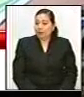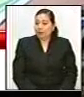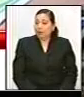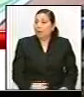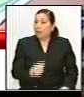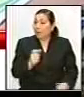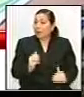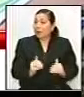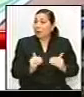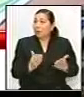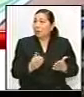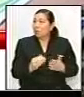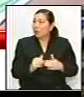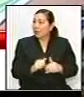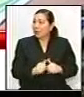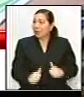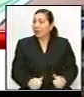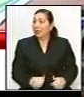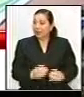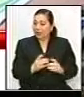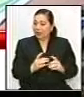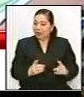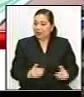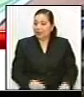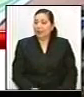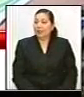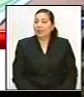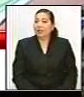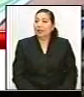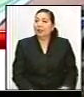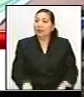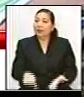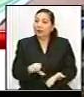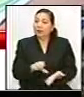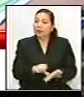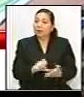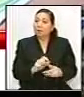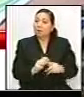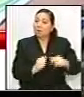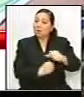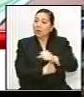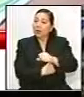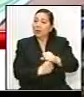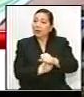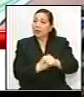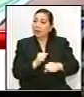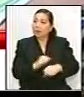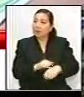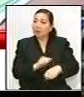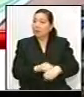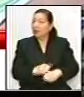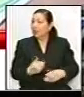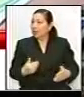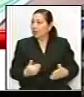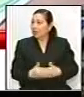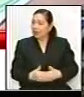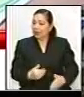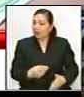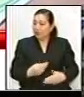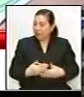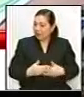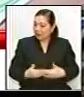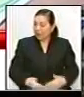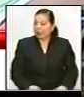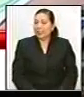adulto mayor, pero muy alejado del distrito, del centro de Puente Piedra. Está por cerca de Laderas,